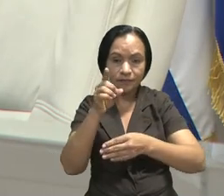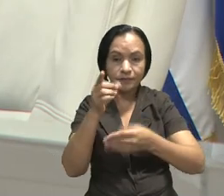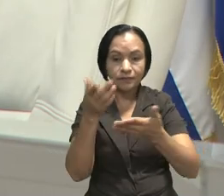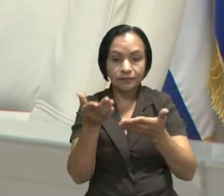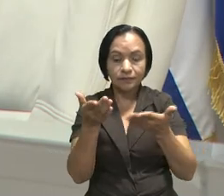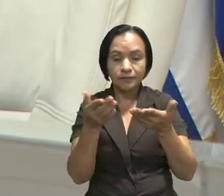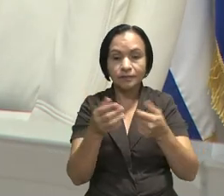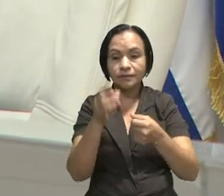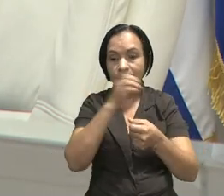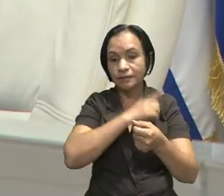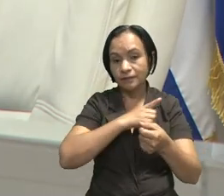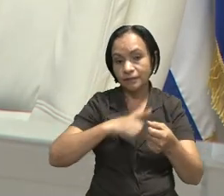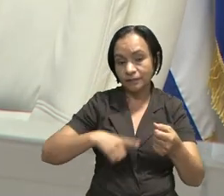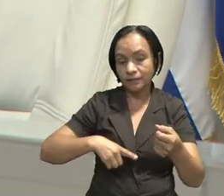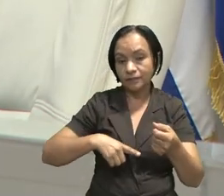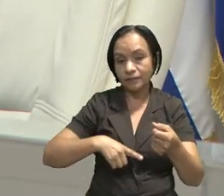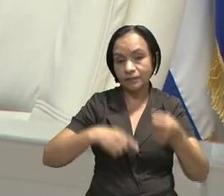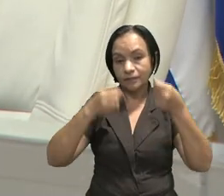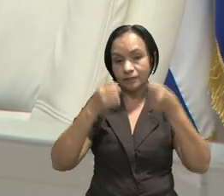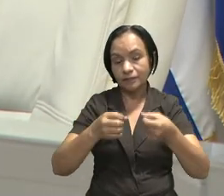vertidos por el diputado